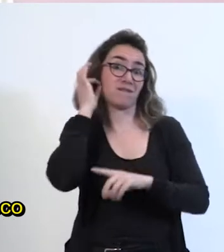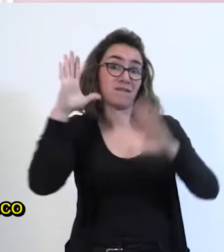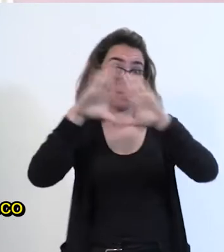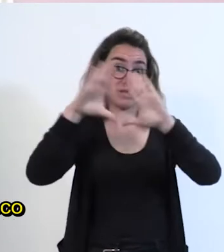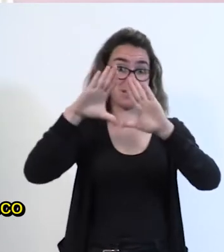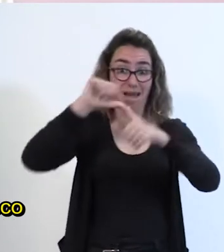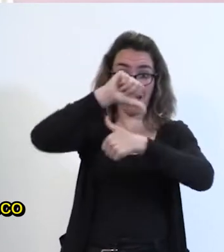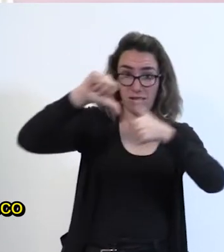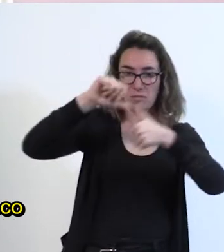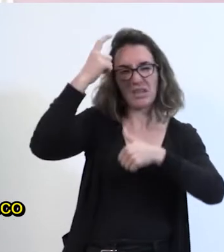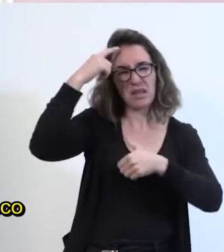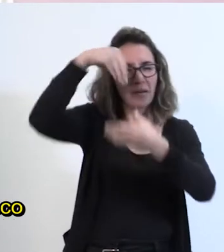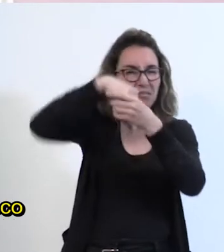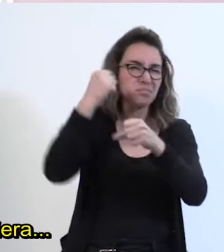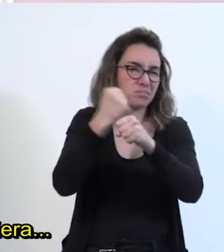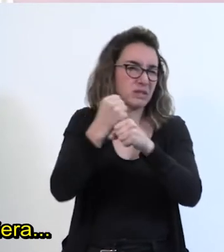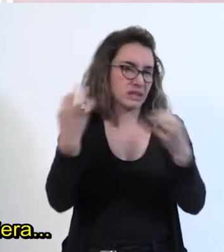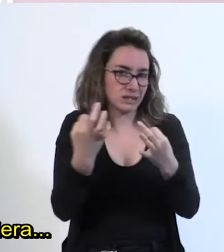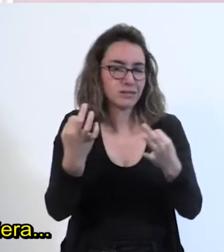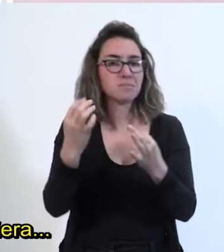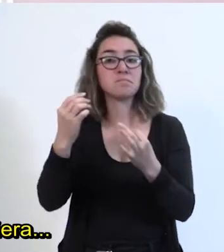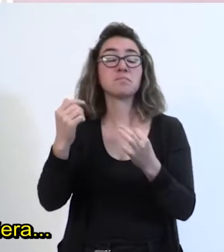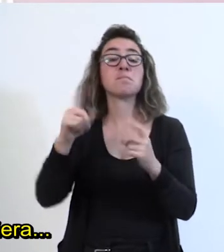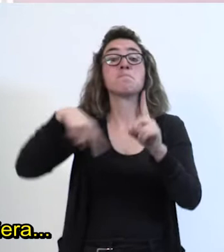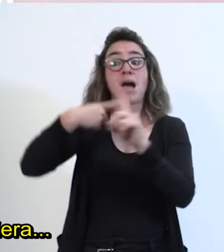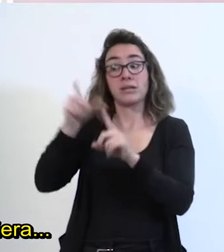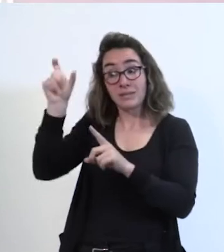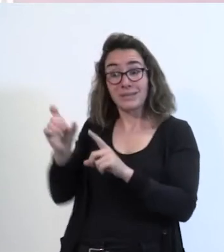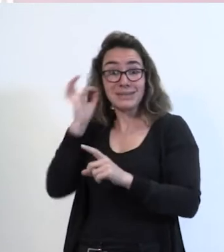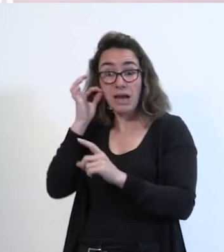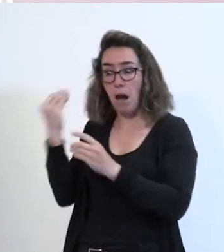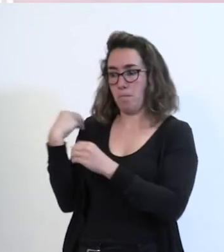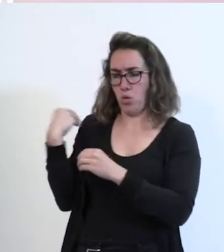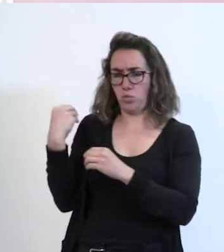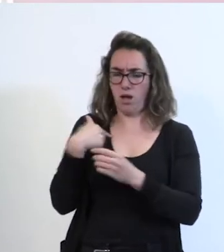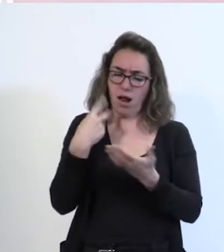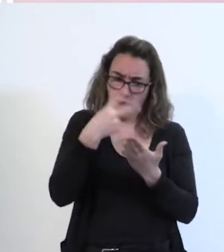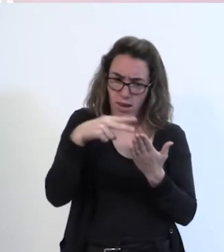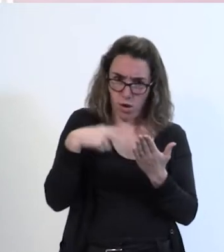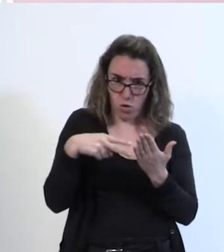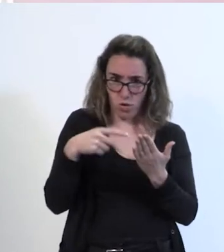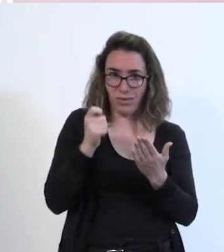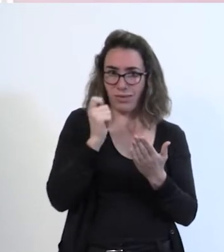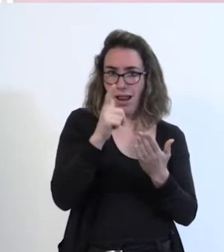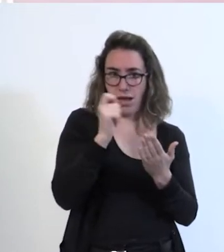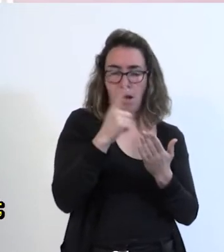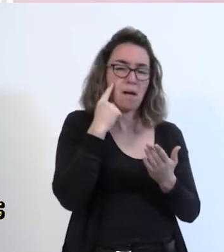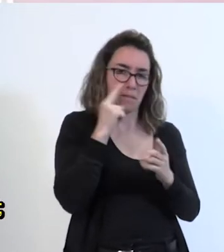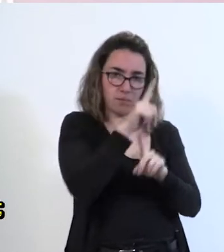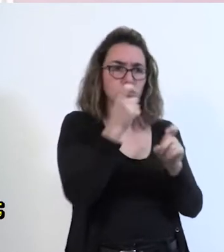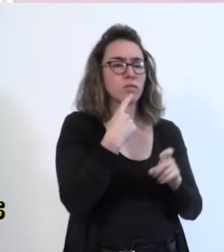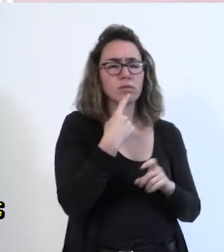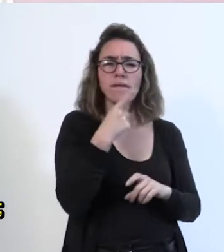de la que ya hemos hablado un poco de la labor que hace, pero como nos pregunta una compañera, y te leo exactamente lo que nos dice por Telegram,